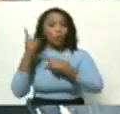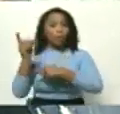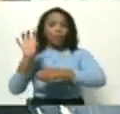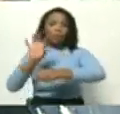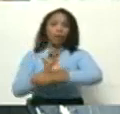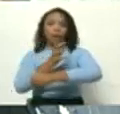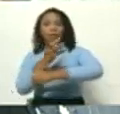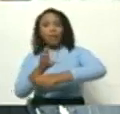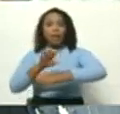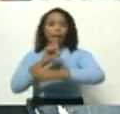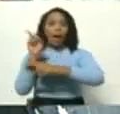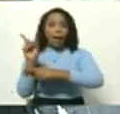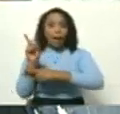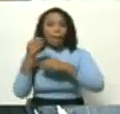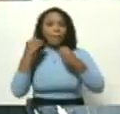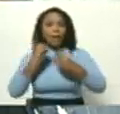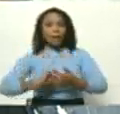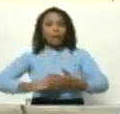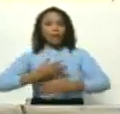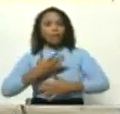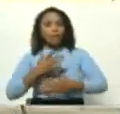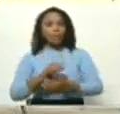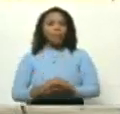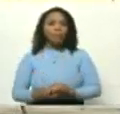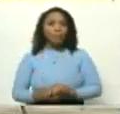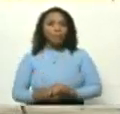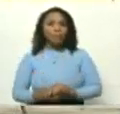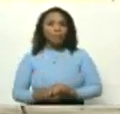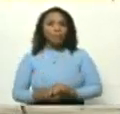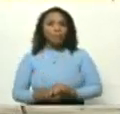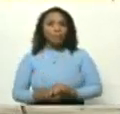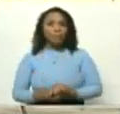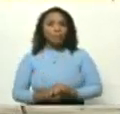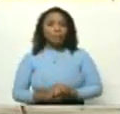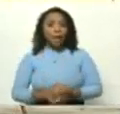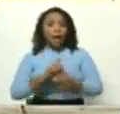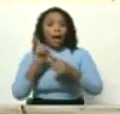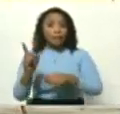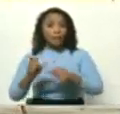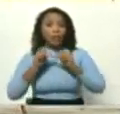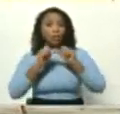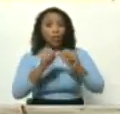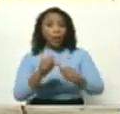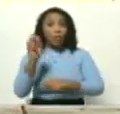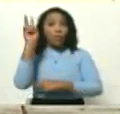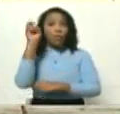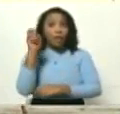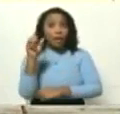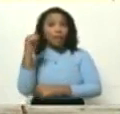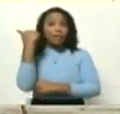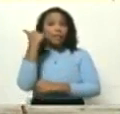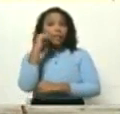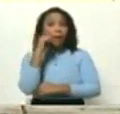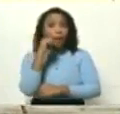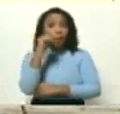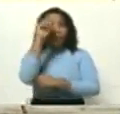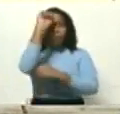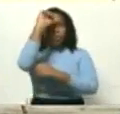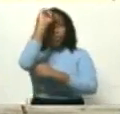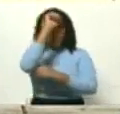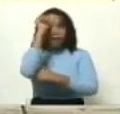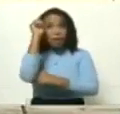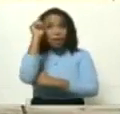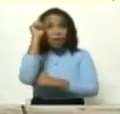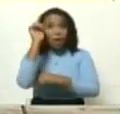cántico para el renacer, mi almiranta. Bueno, y así continuamos viernes, sábado, domingo, con